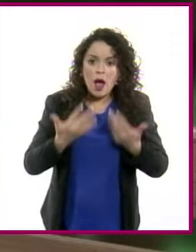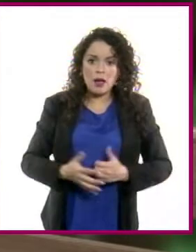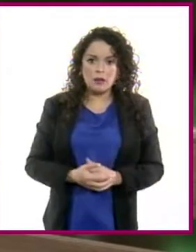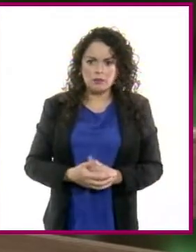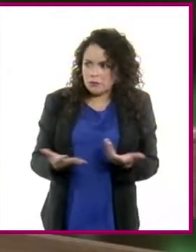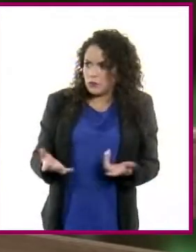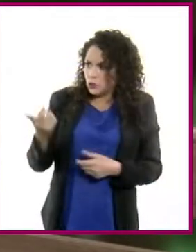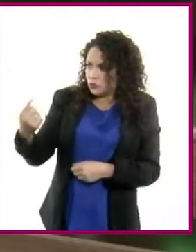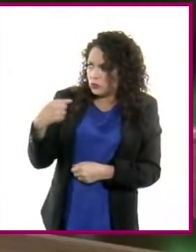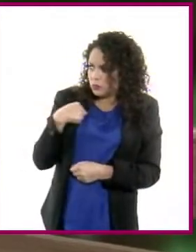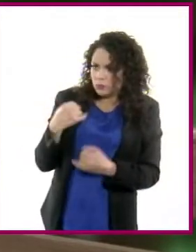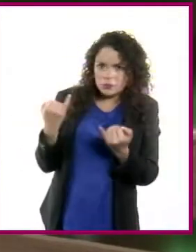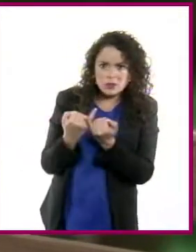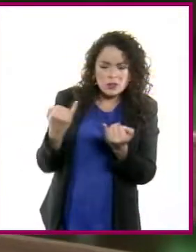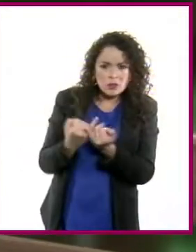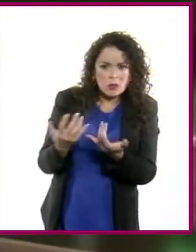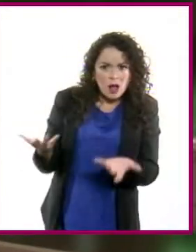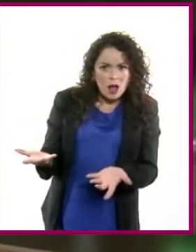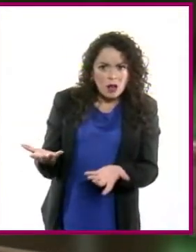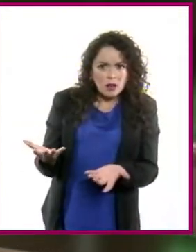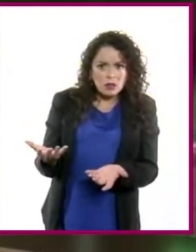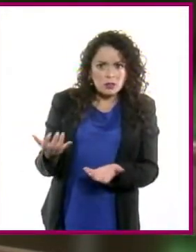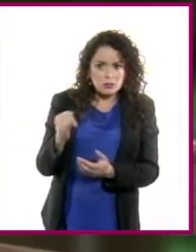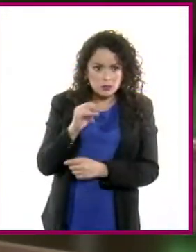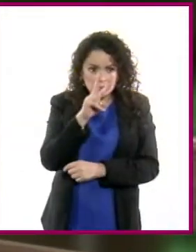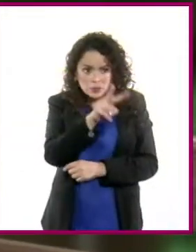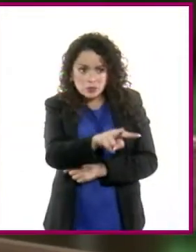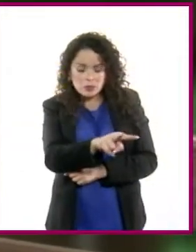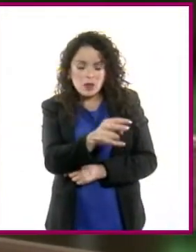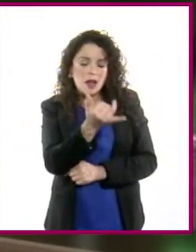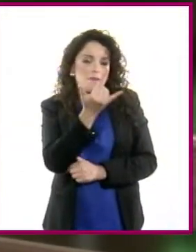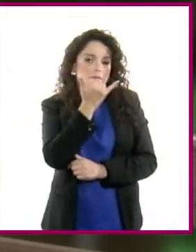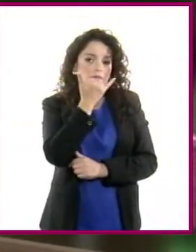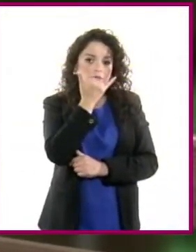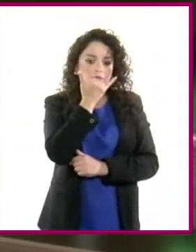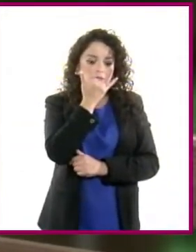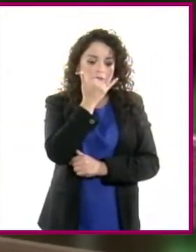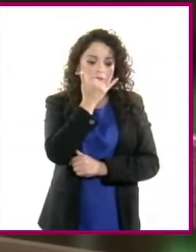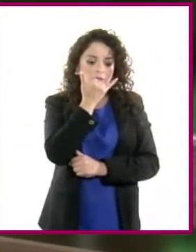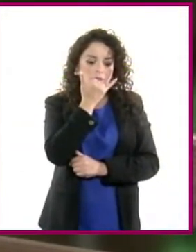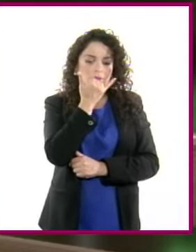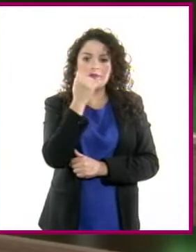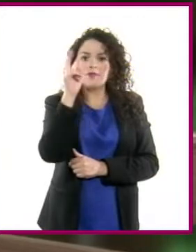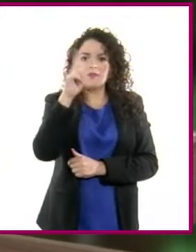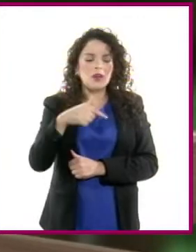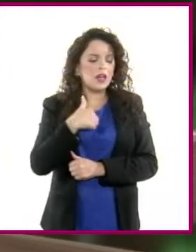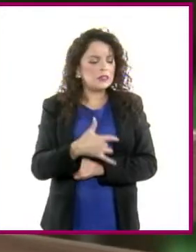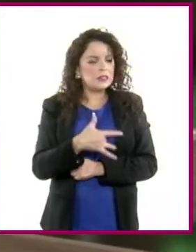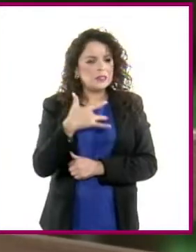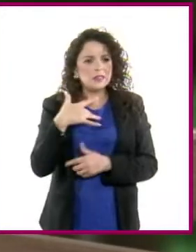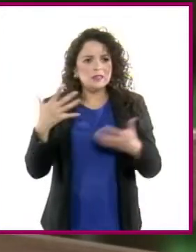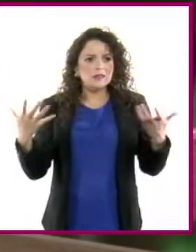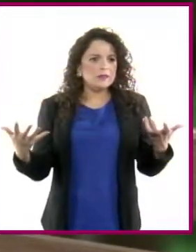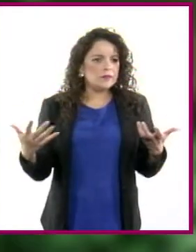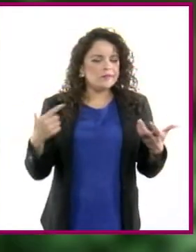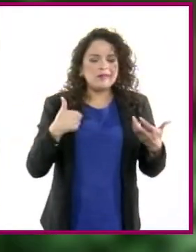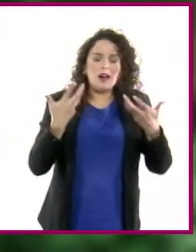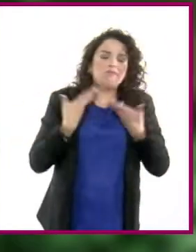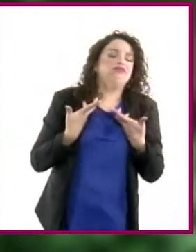¿En serio? Ay, mi perdón, de verdad. Ay, no sé qué me pasa. El tipo me dejó muy sacada de